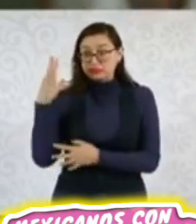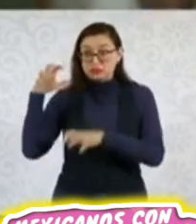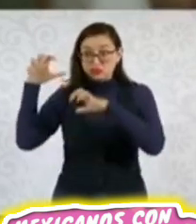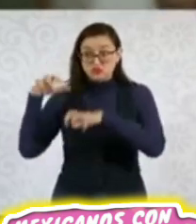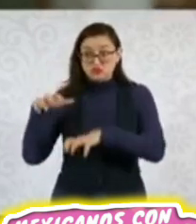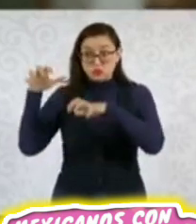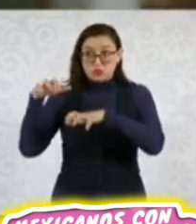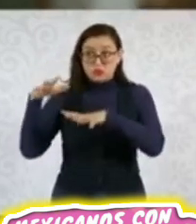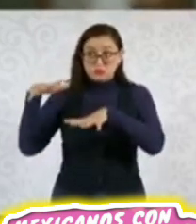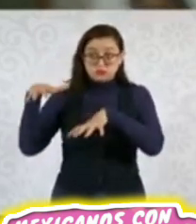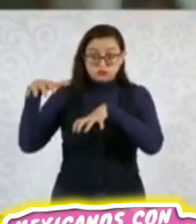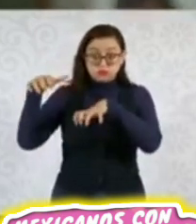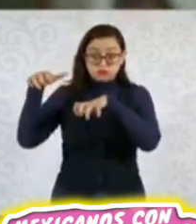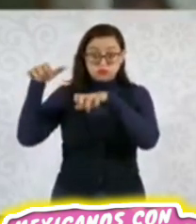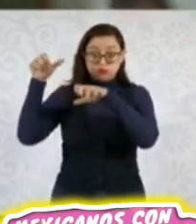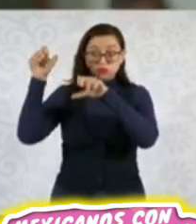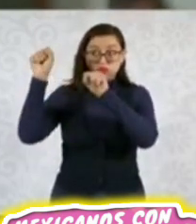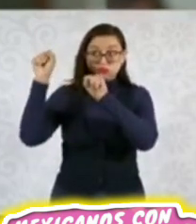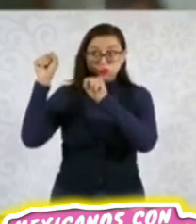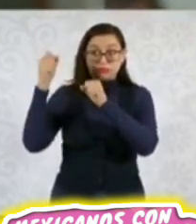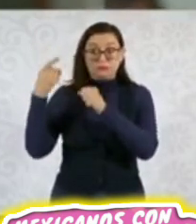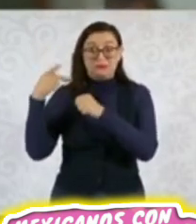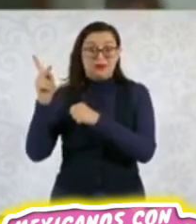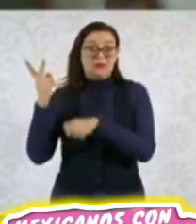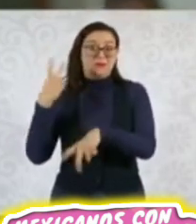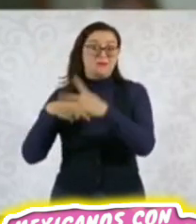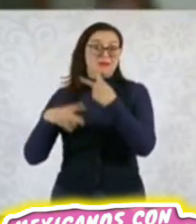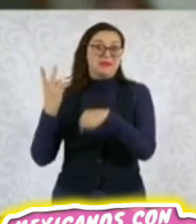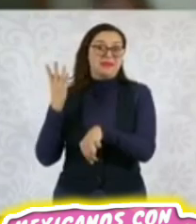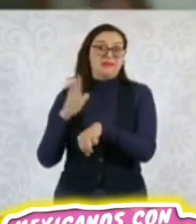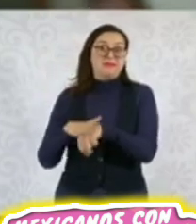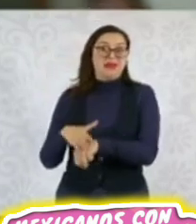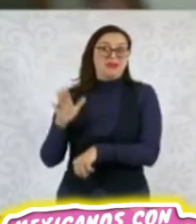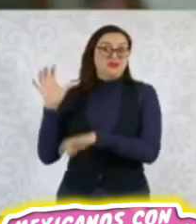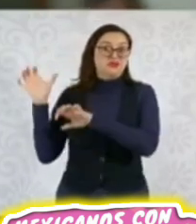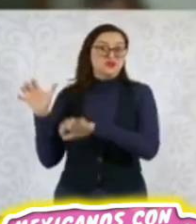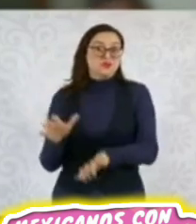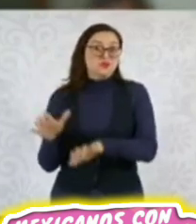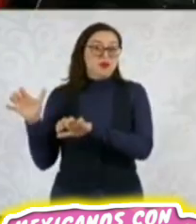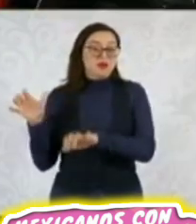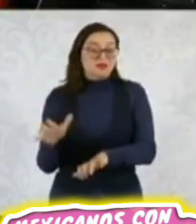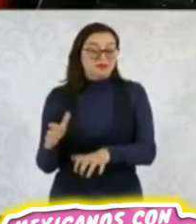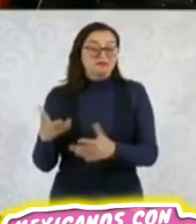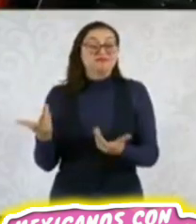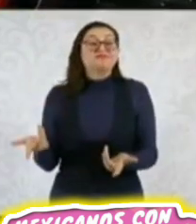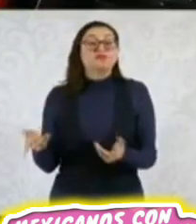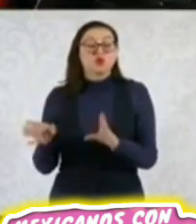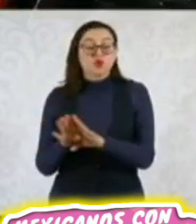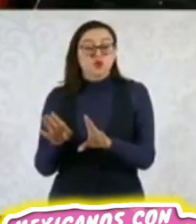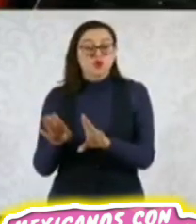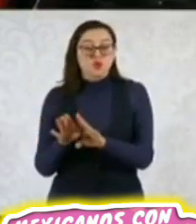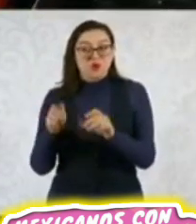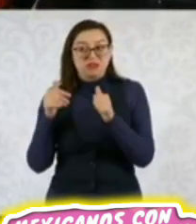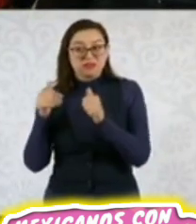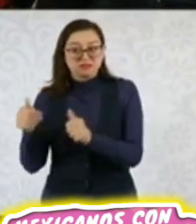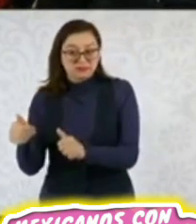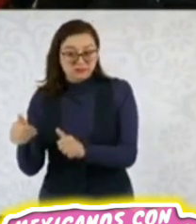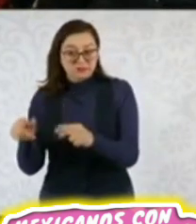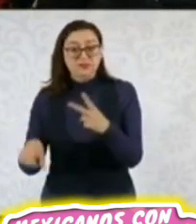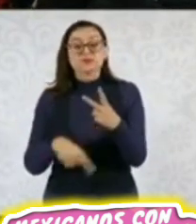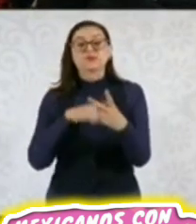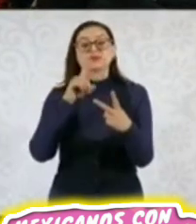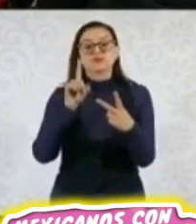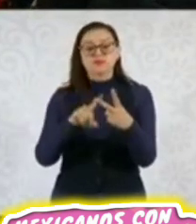lluvia, con las depresiones tropicales que se acercan, ¿cómo van a proceder en ese sentido? La segunda pregunta es sobre